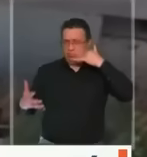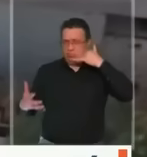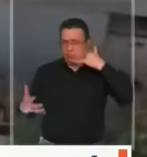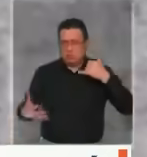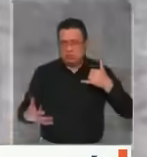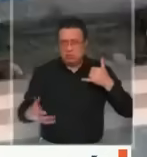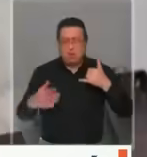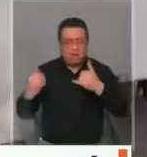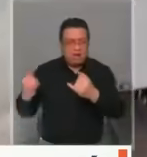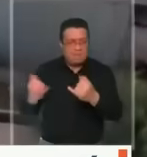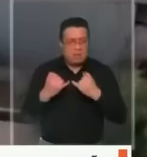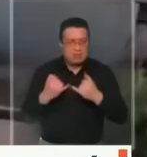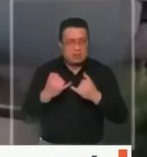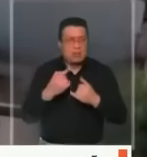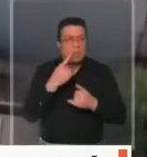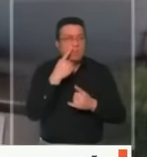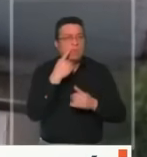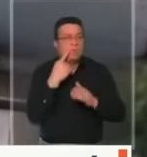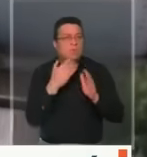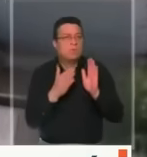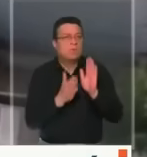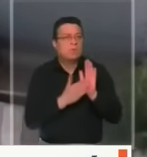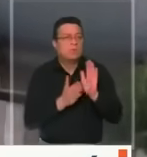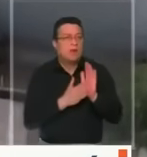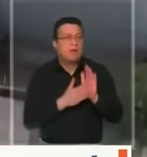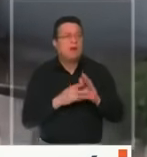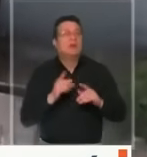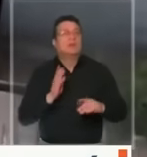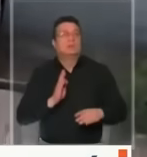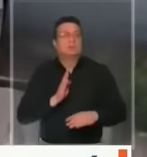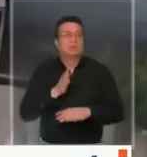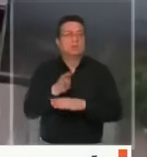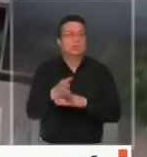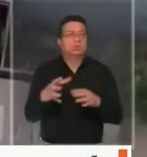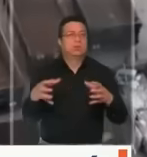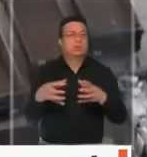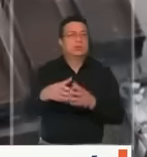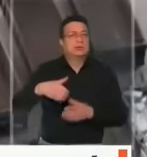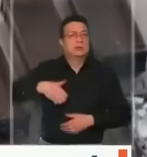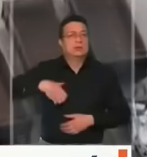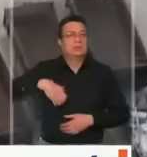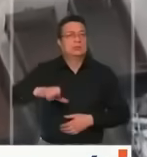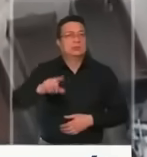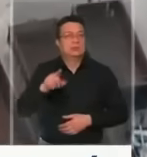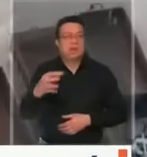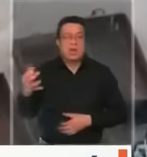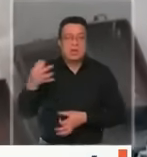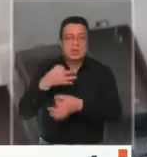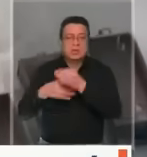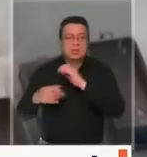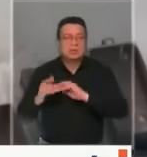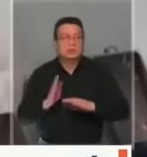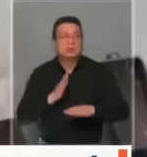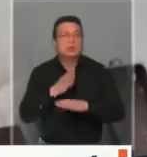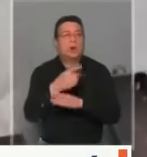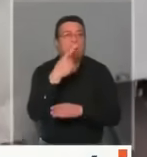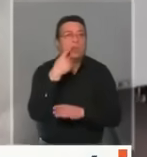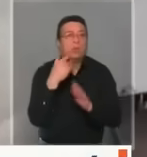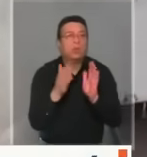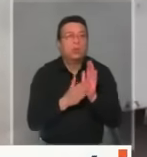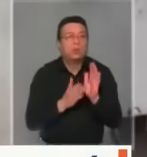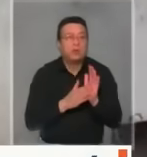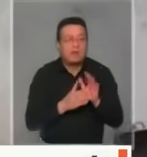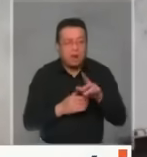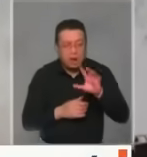La información debía ser constatada. De inmediato los equipos se dirigieron a las coordenadas entregadas y allá se pudo verificar, en